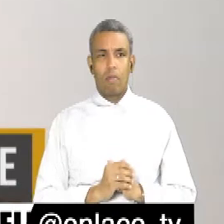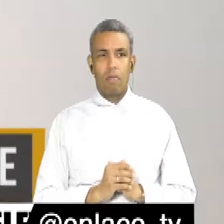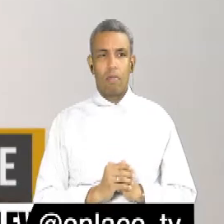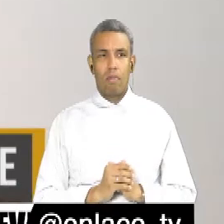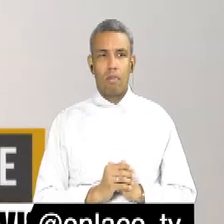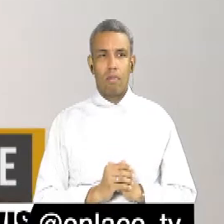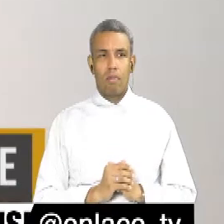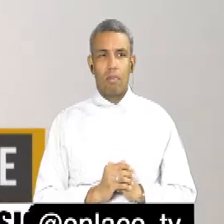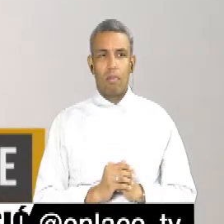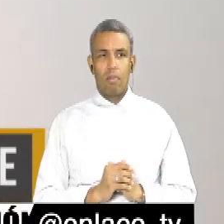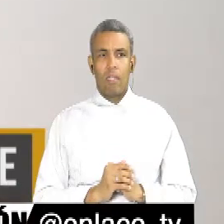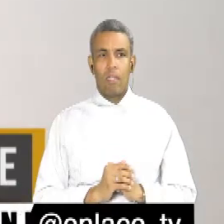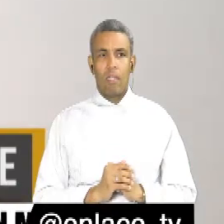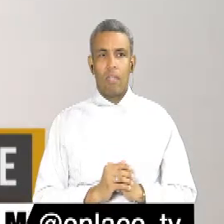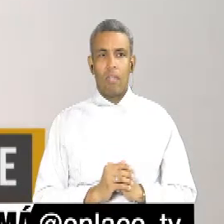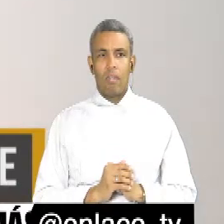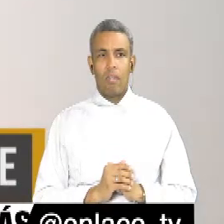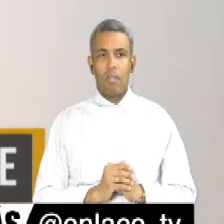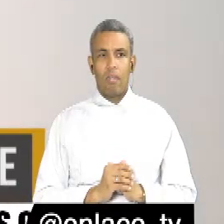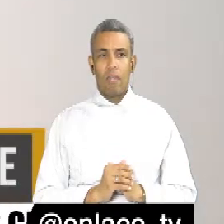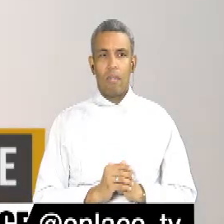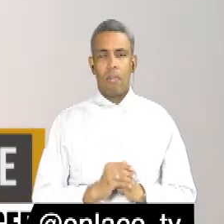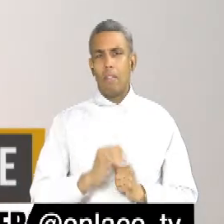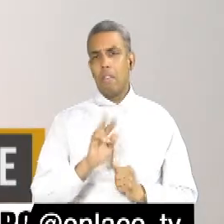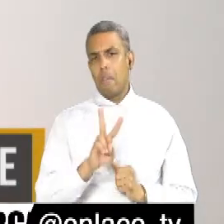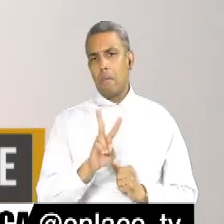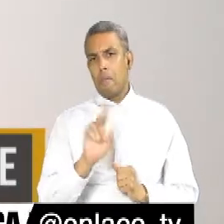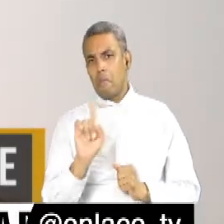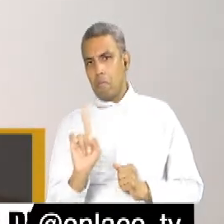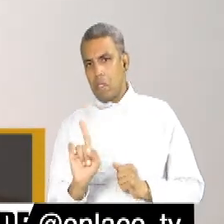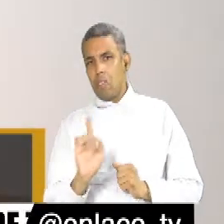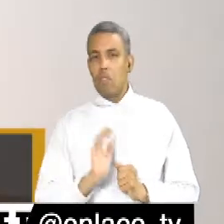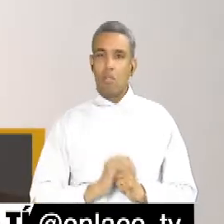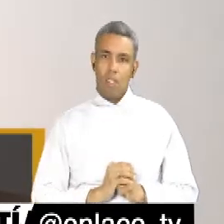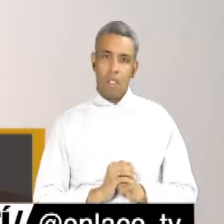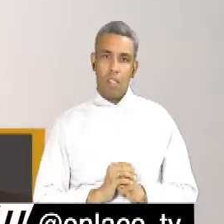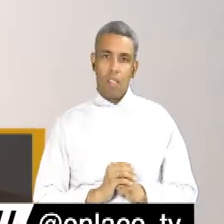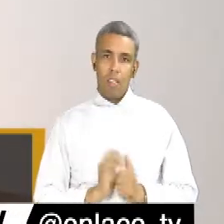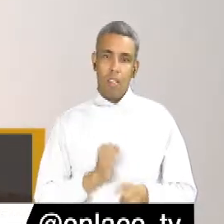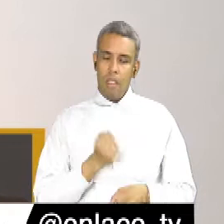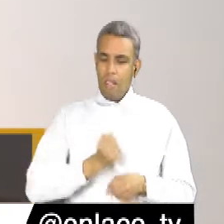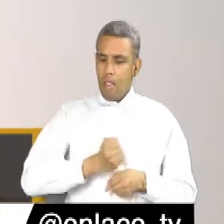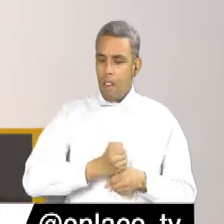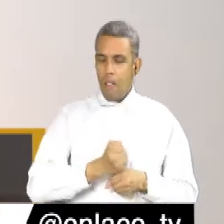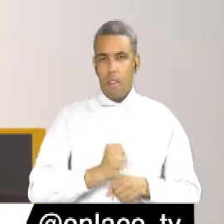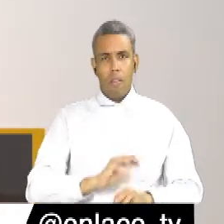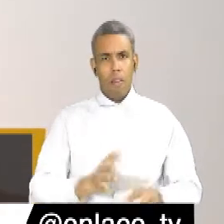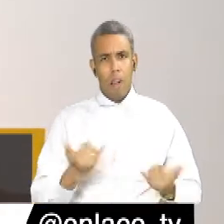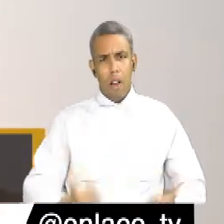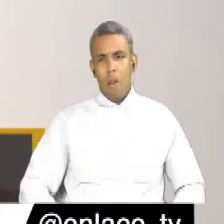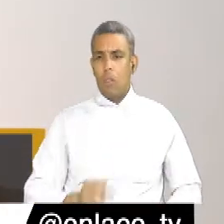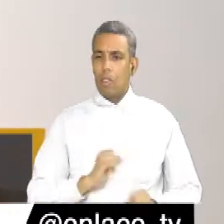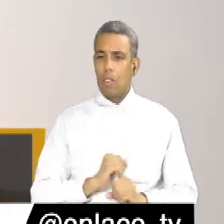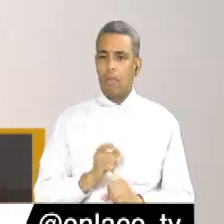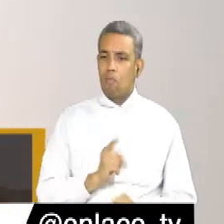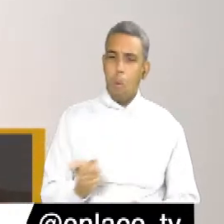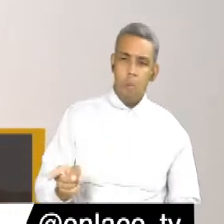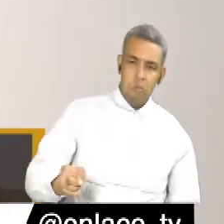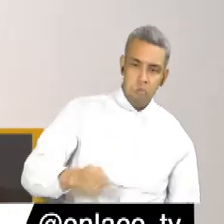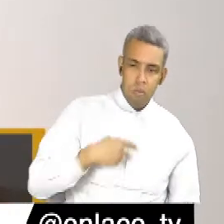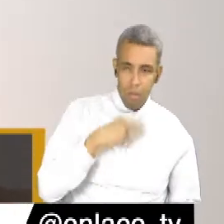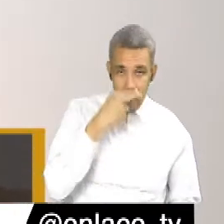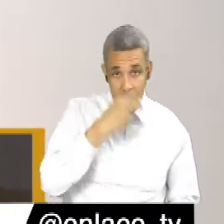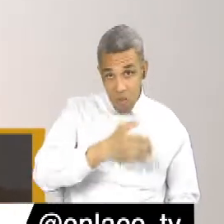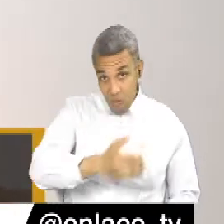en el municipio de Barranca Bermeja 21 días hábiles de trabajo con niños que no se han dado y sobre